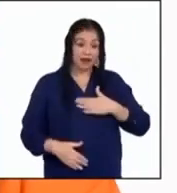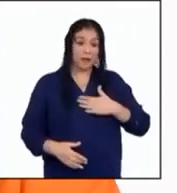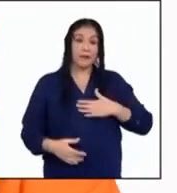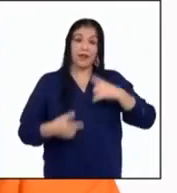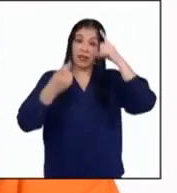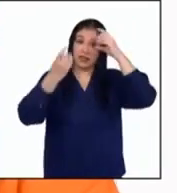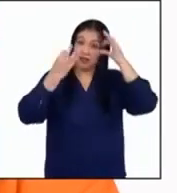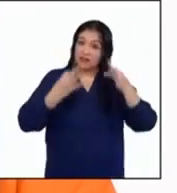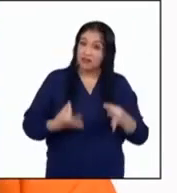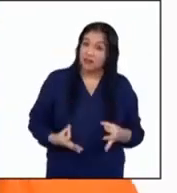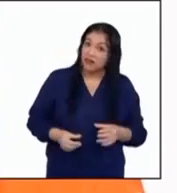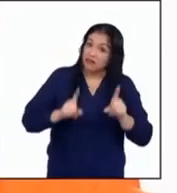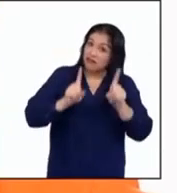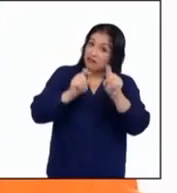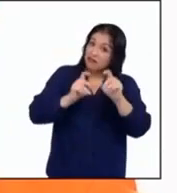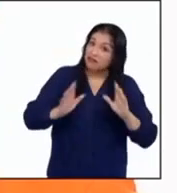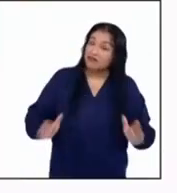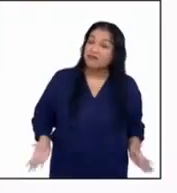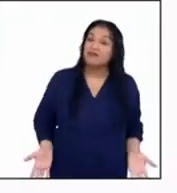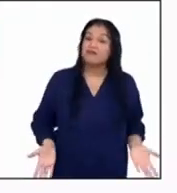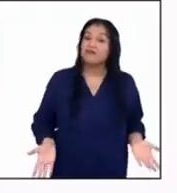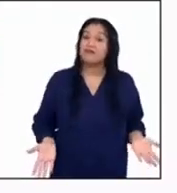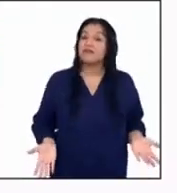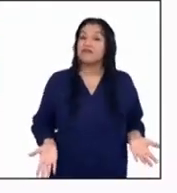decisión?